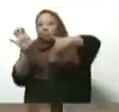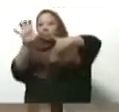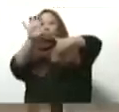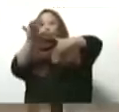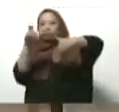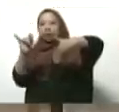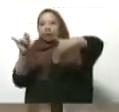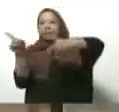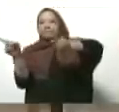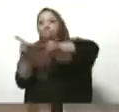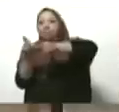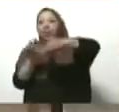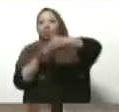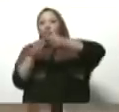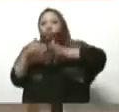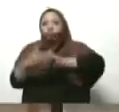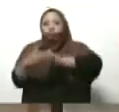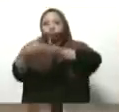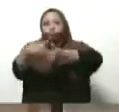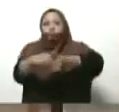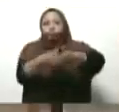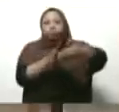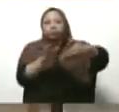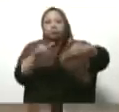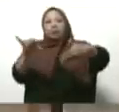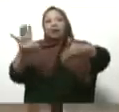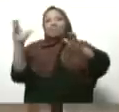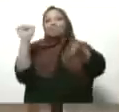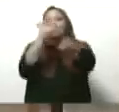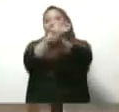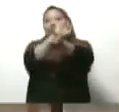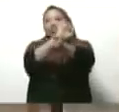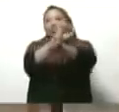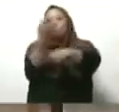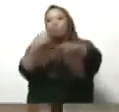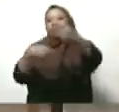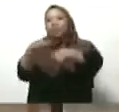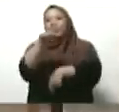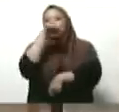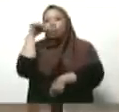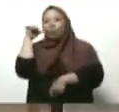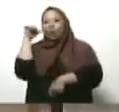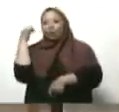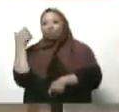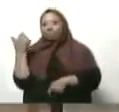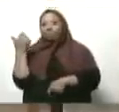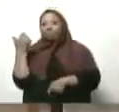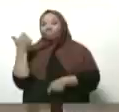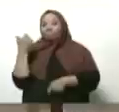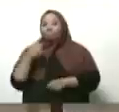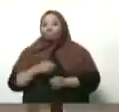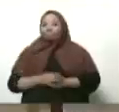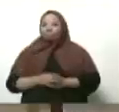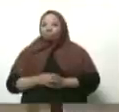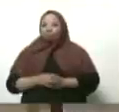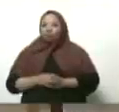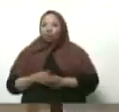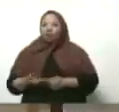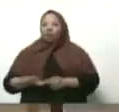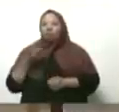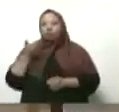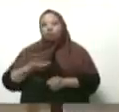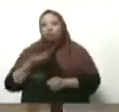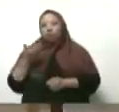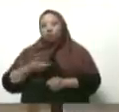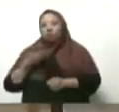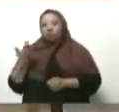sanción que prevé la ley y como ese importante golpe que ha